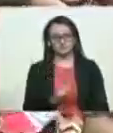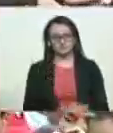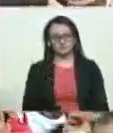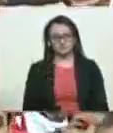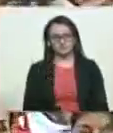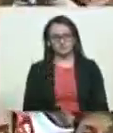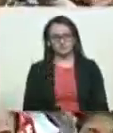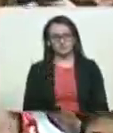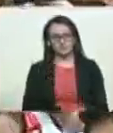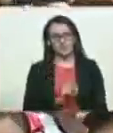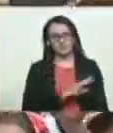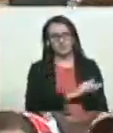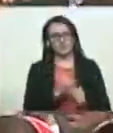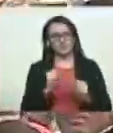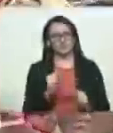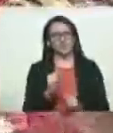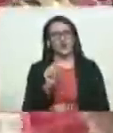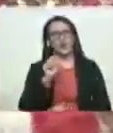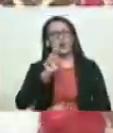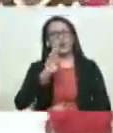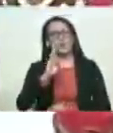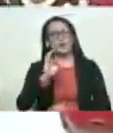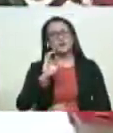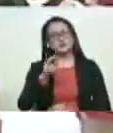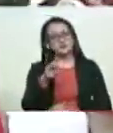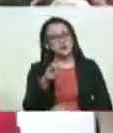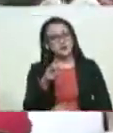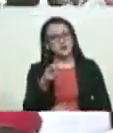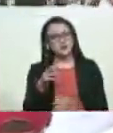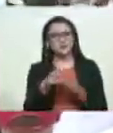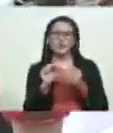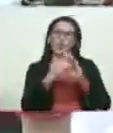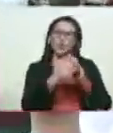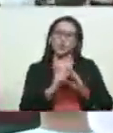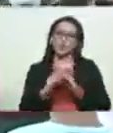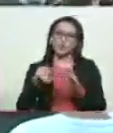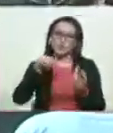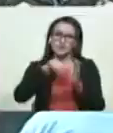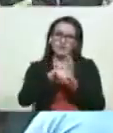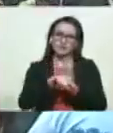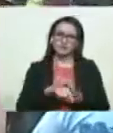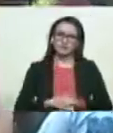tenemos que fortalecer la juve chase en todas las comunidades